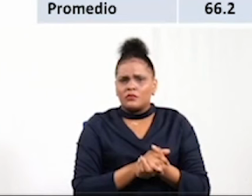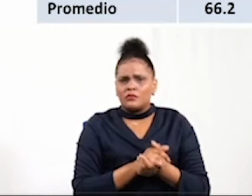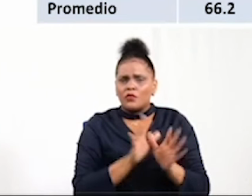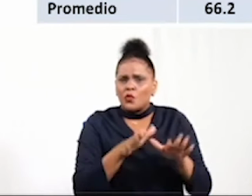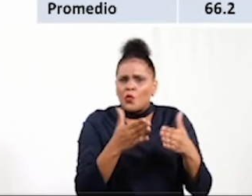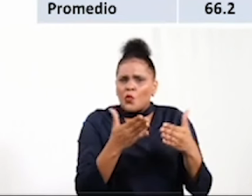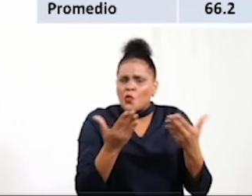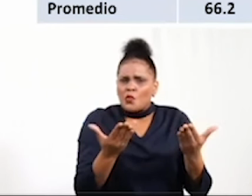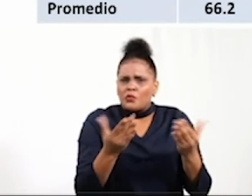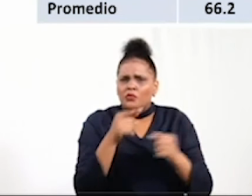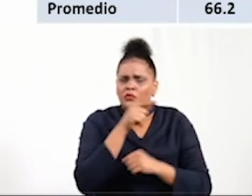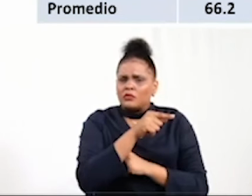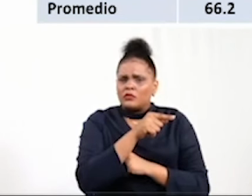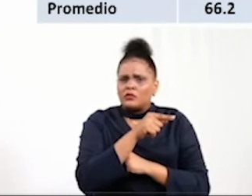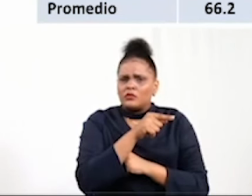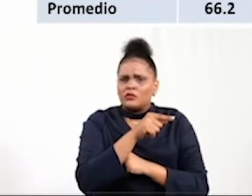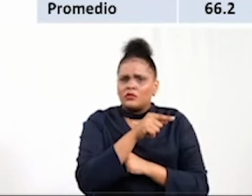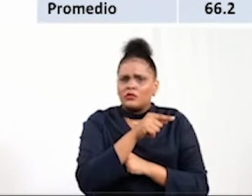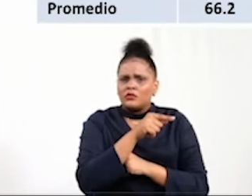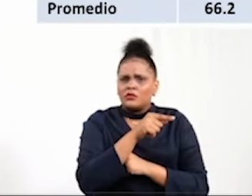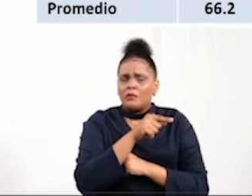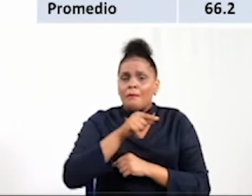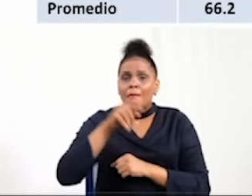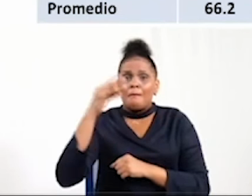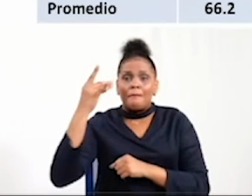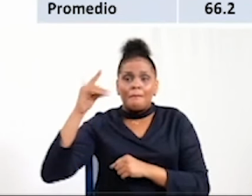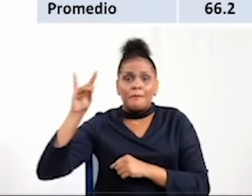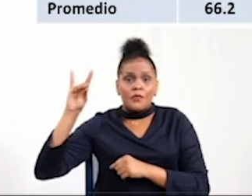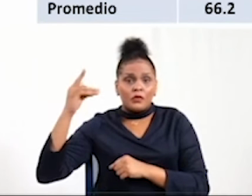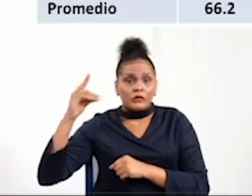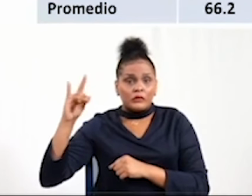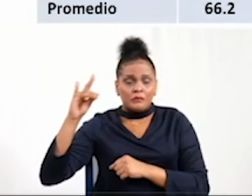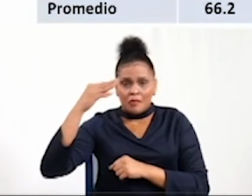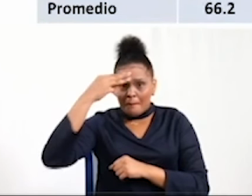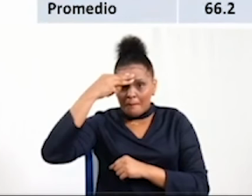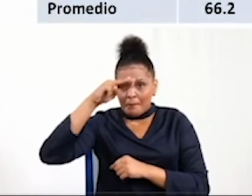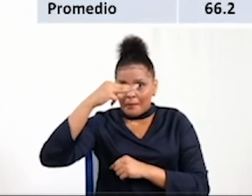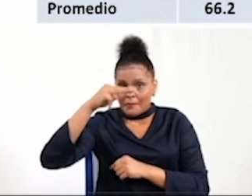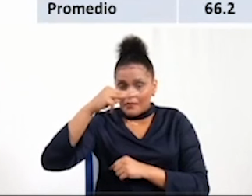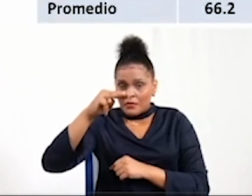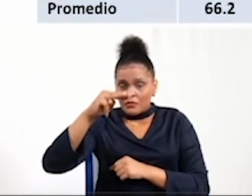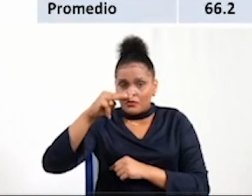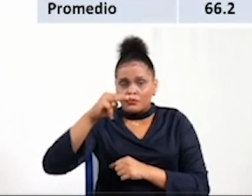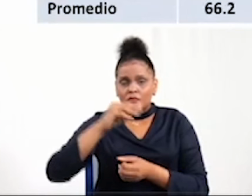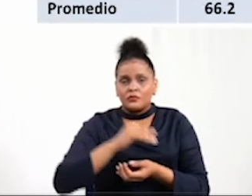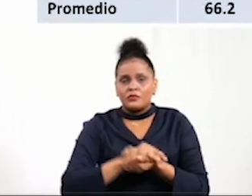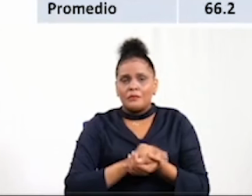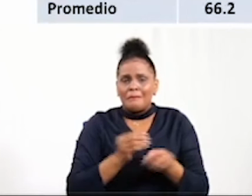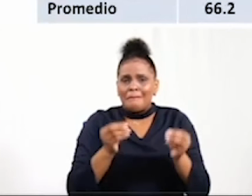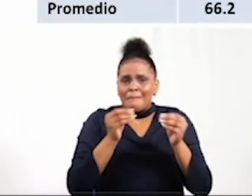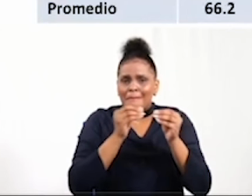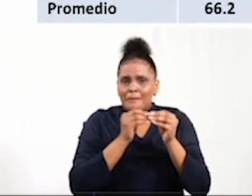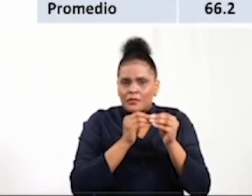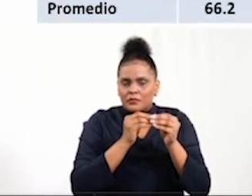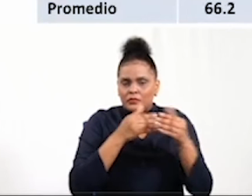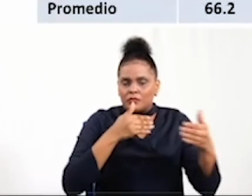dos países diría yo que son bolivia en méxico que se sitúan más